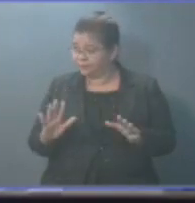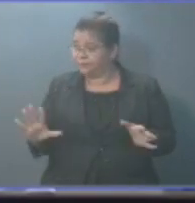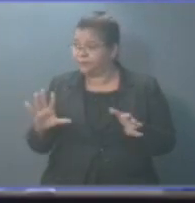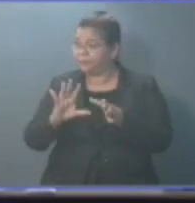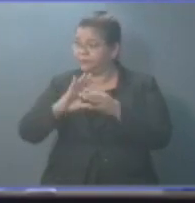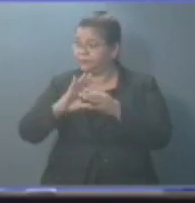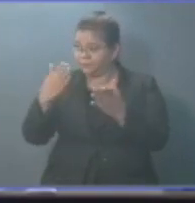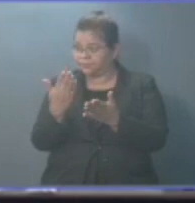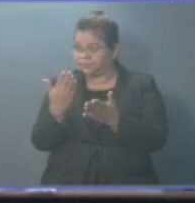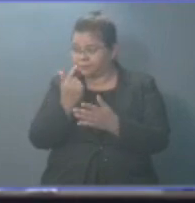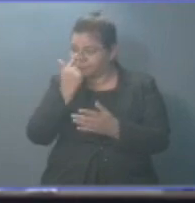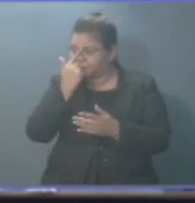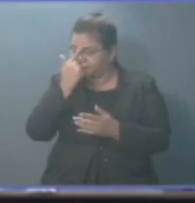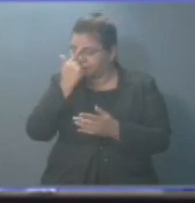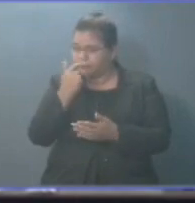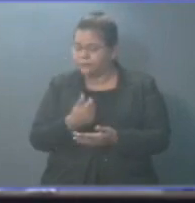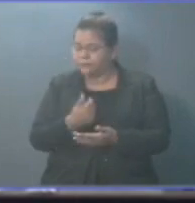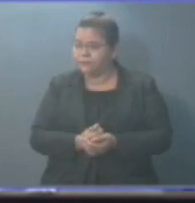incorporaron ahora,